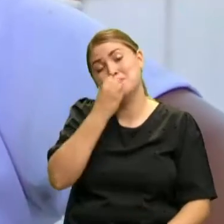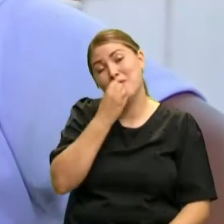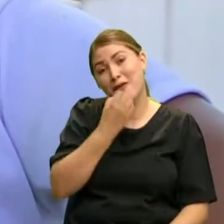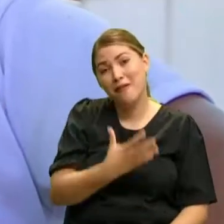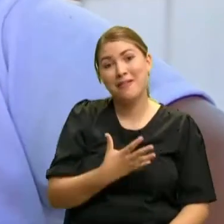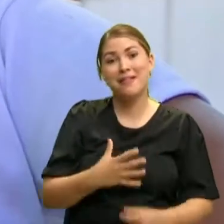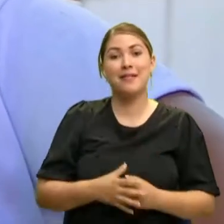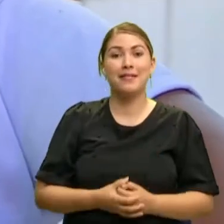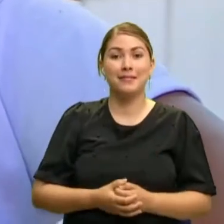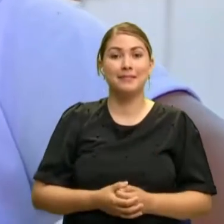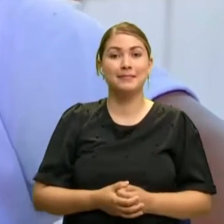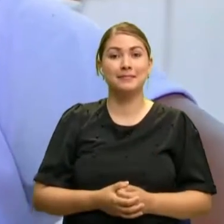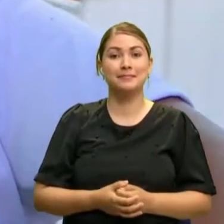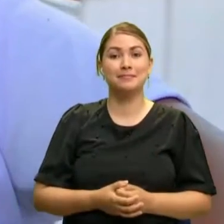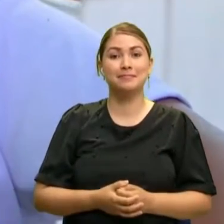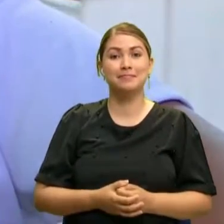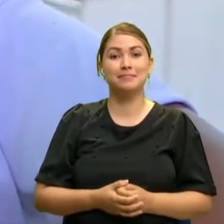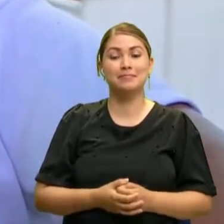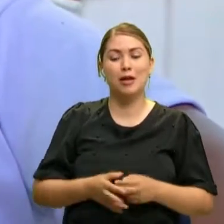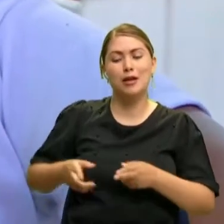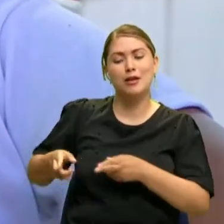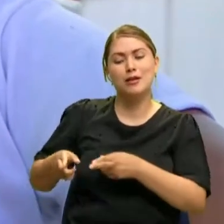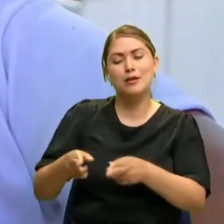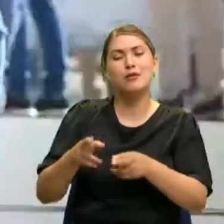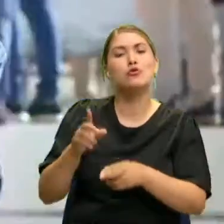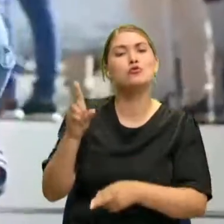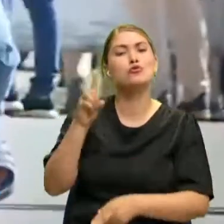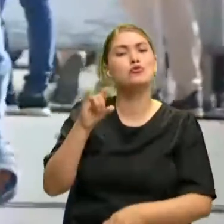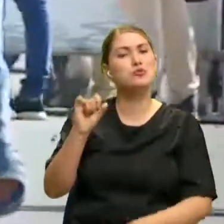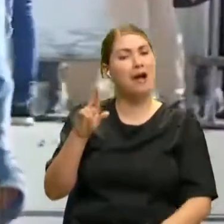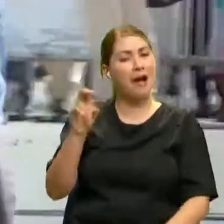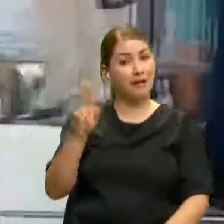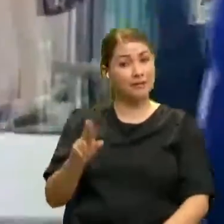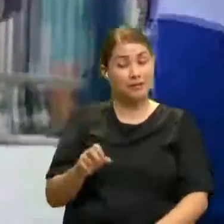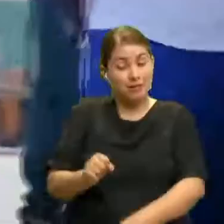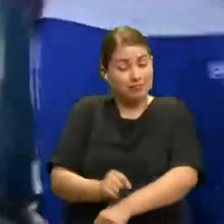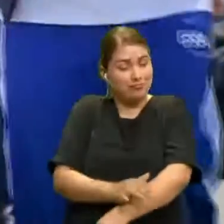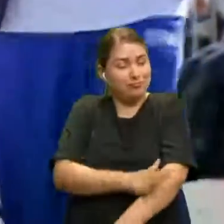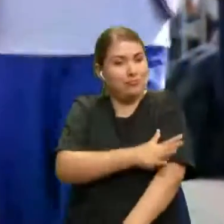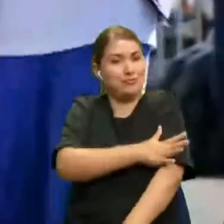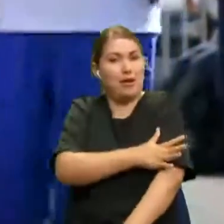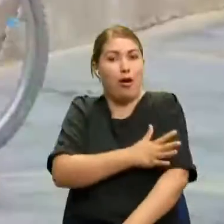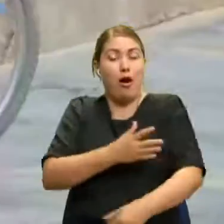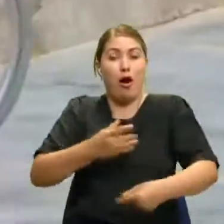bonita, con su río Suárez. Emociones